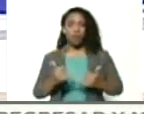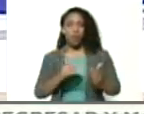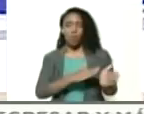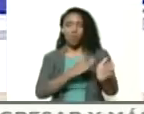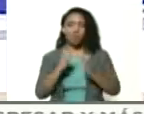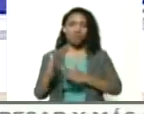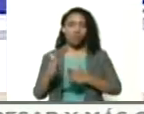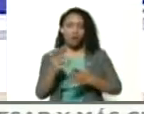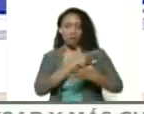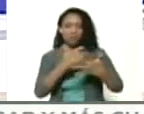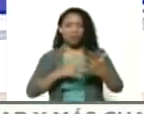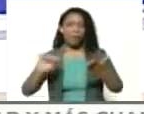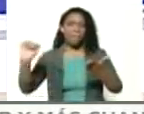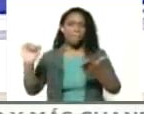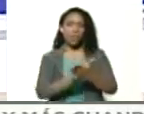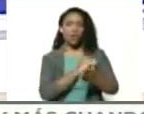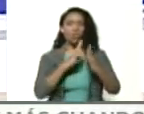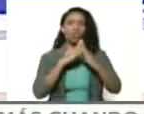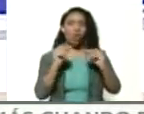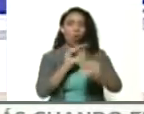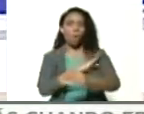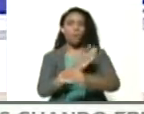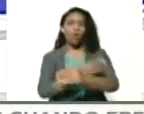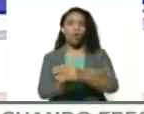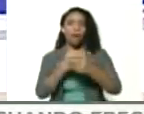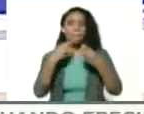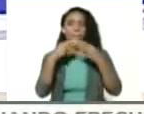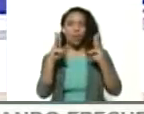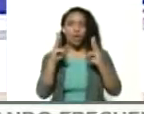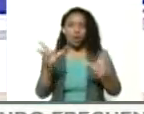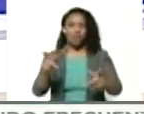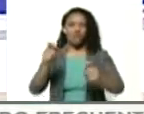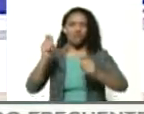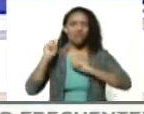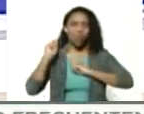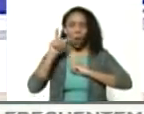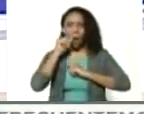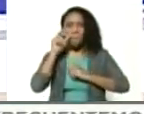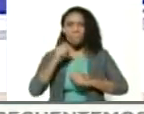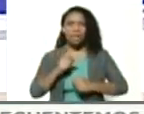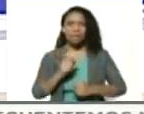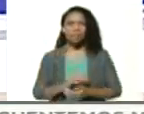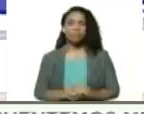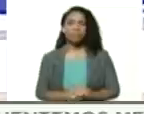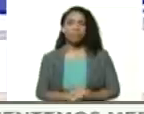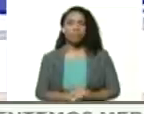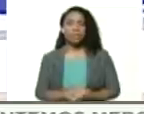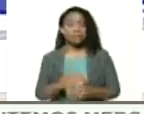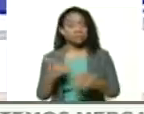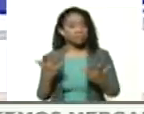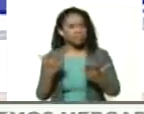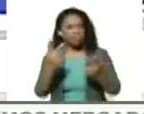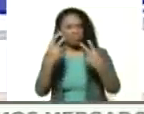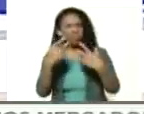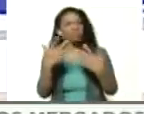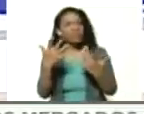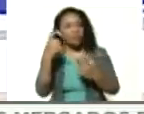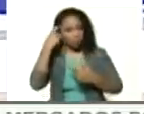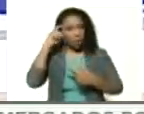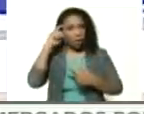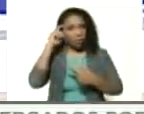decreto donde borran todos los poderes públicos y los asume Pedro Carmona. ¿Qué les parece?